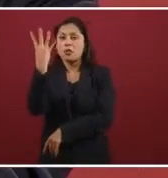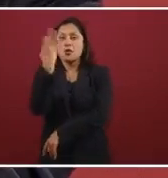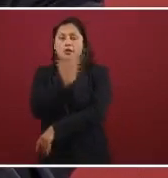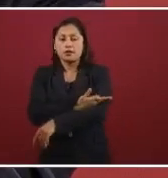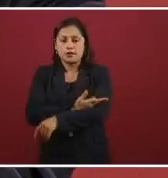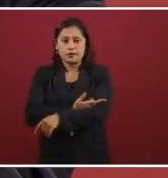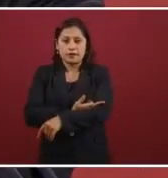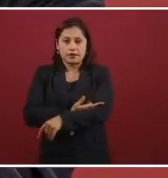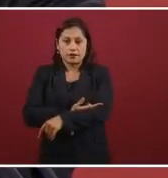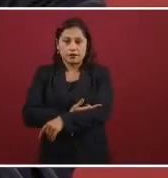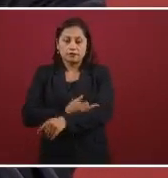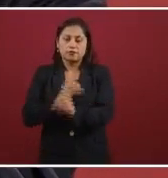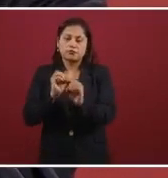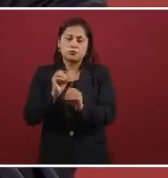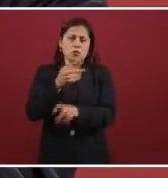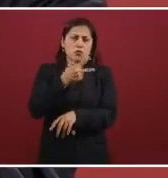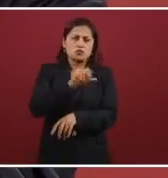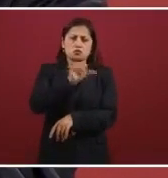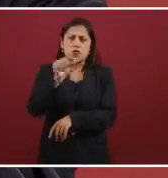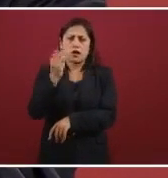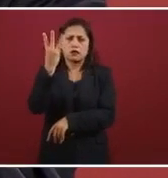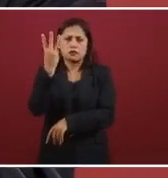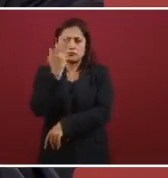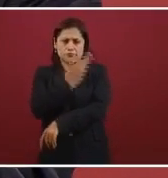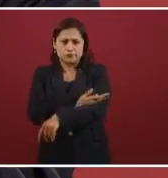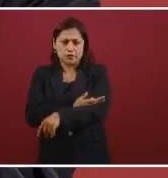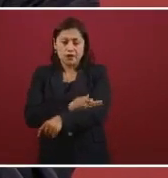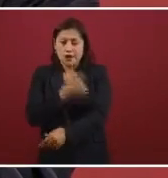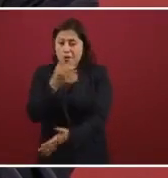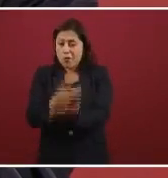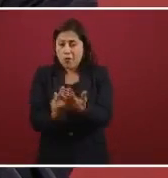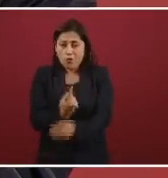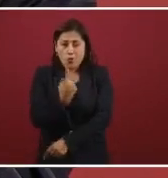8 a 3 de la tarde, pero hay